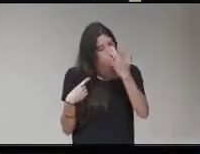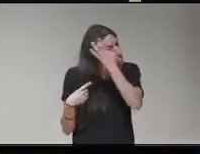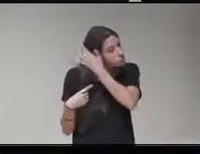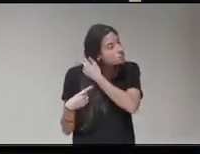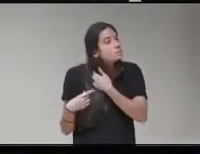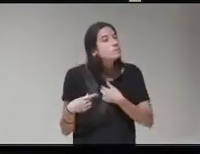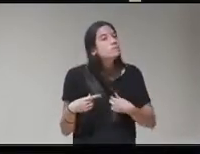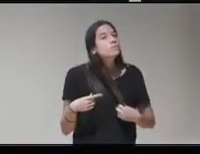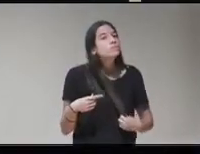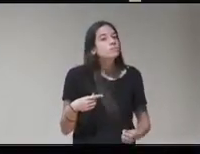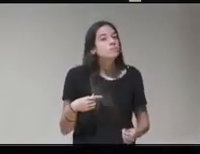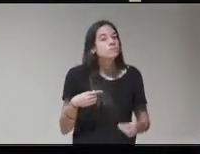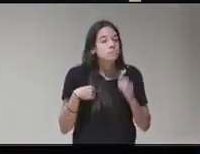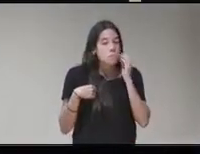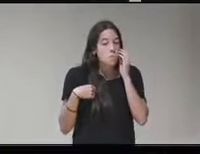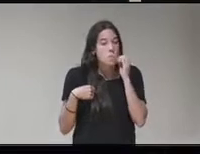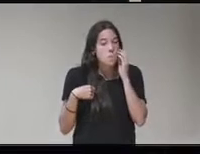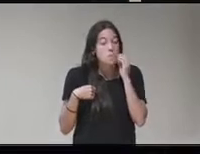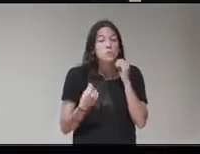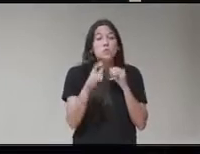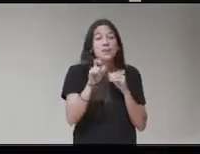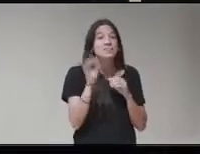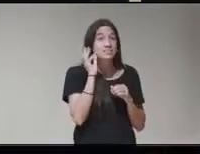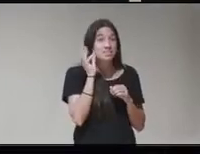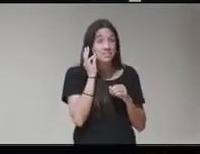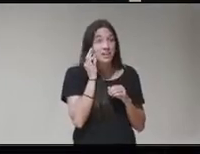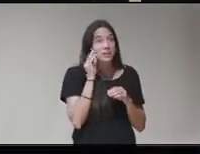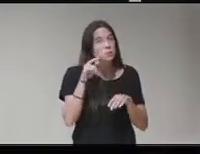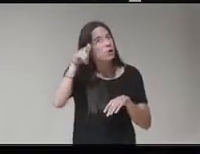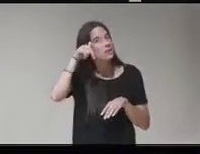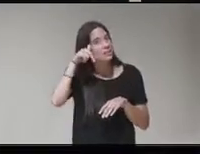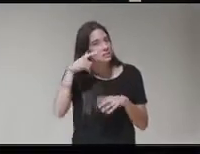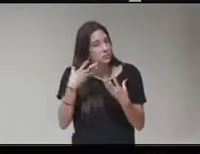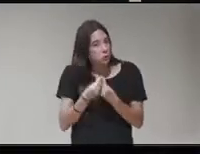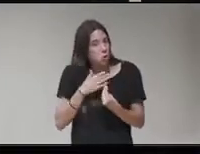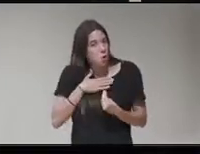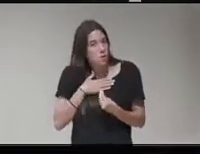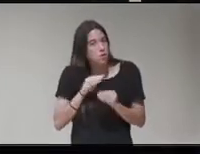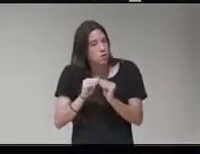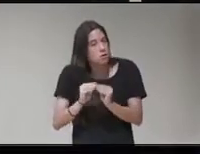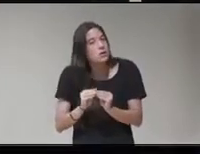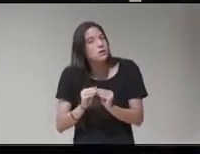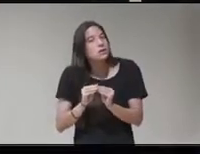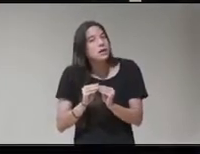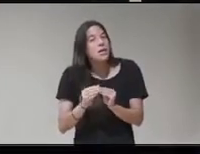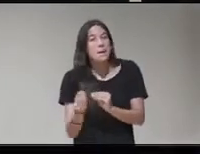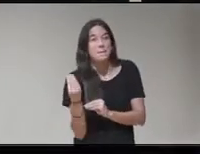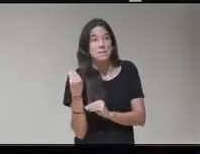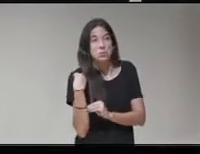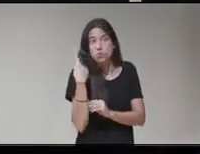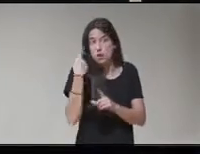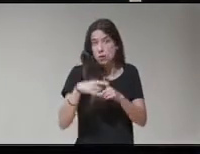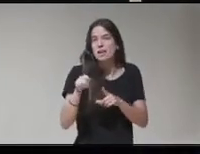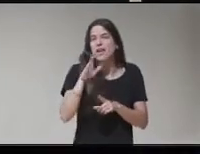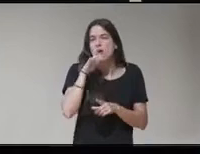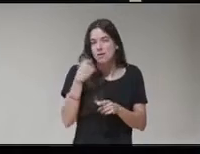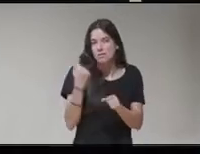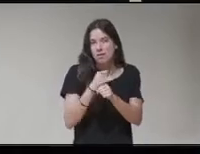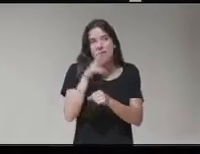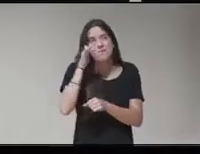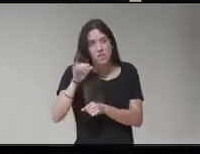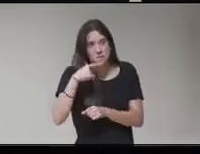me llegó una consulta de una chica que había hecho la tesis conmigo, que está ahora trabajando en Francia, en